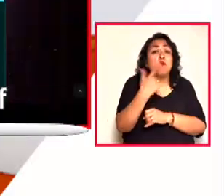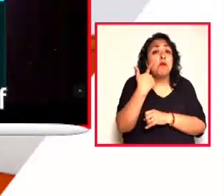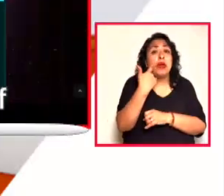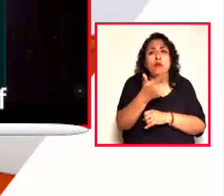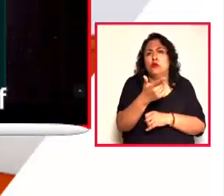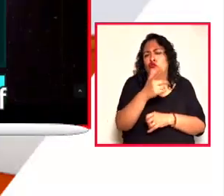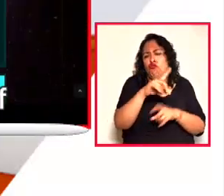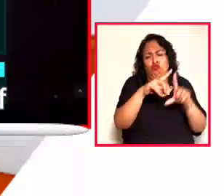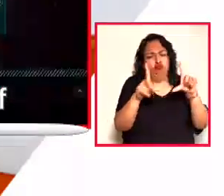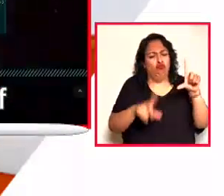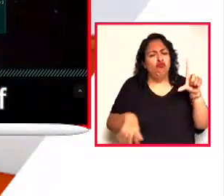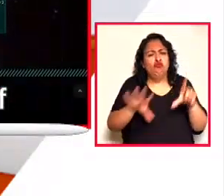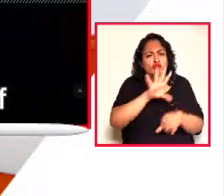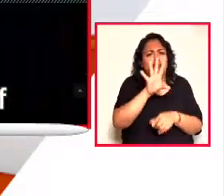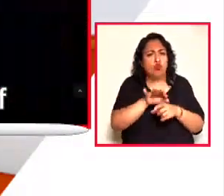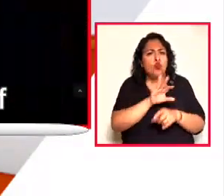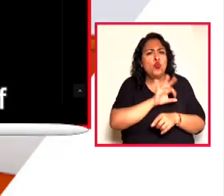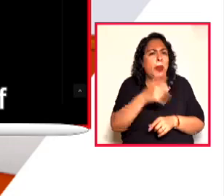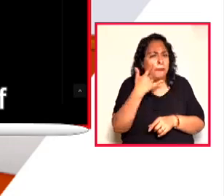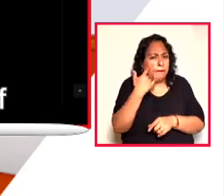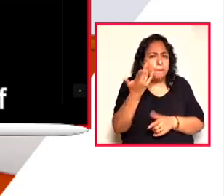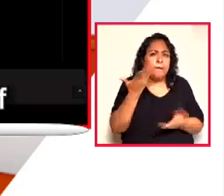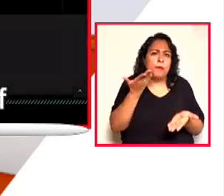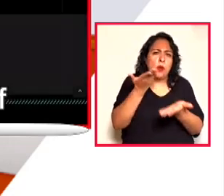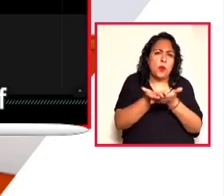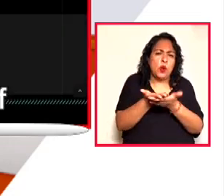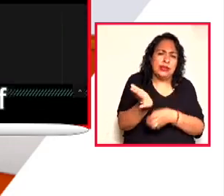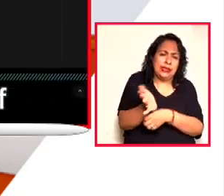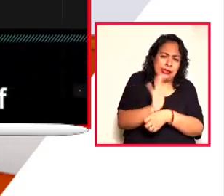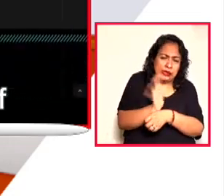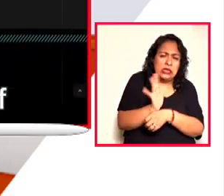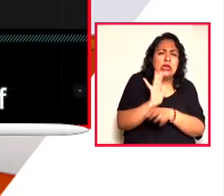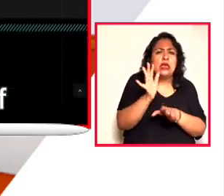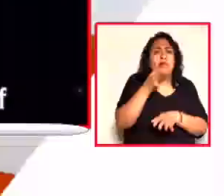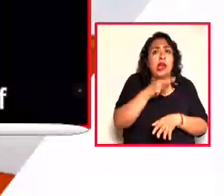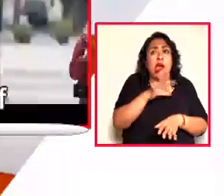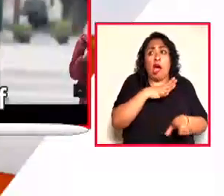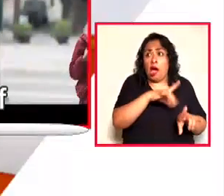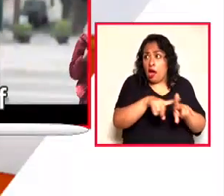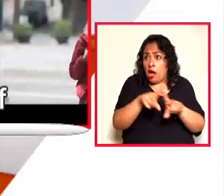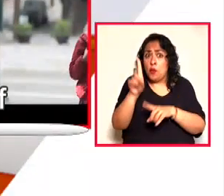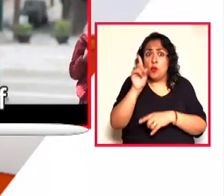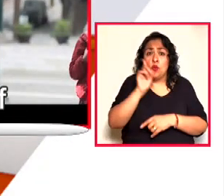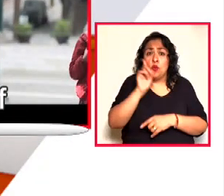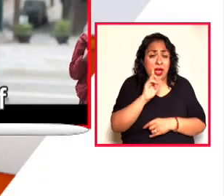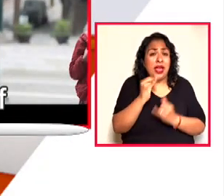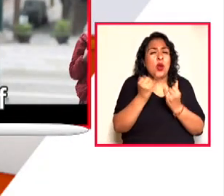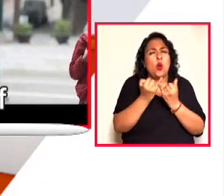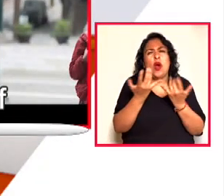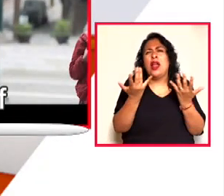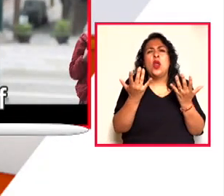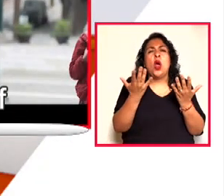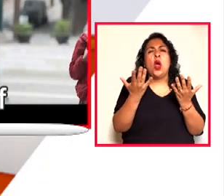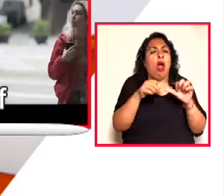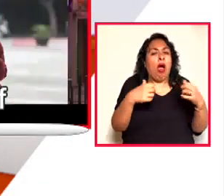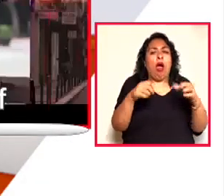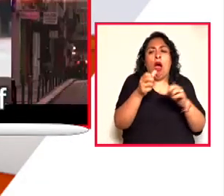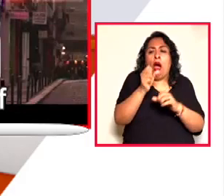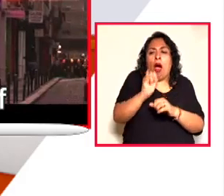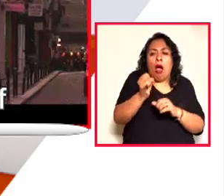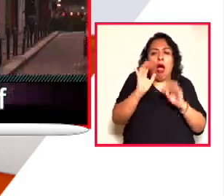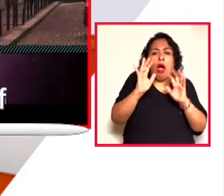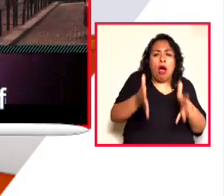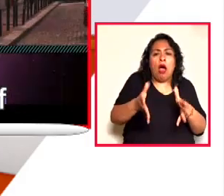la República Mexicana, con propuestas cinematográficas que celebra la diversidad femenina, libre de estereotipos, ideologías o